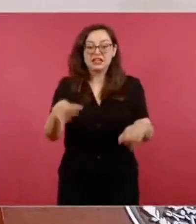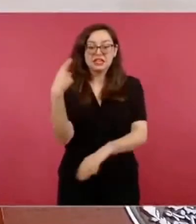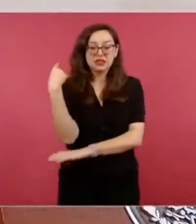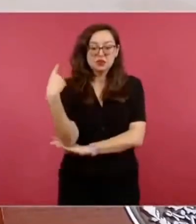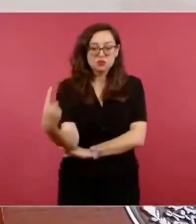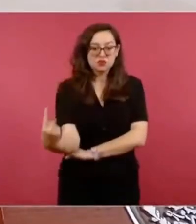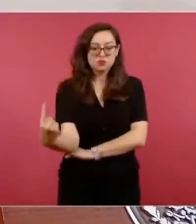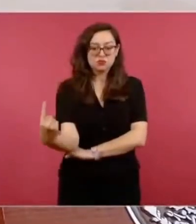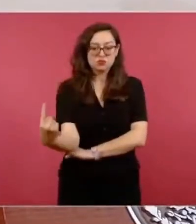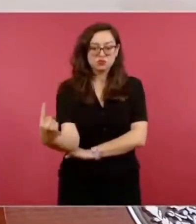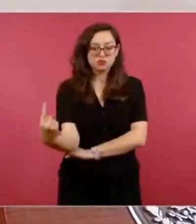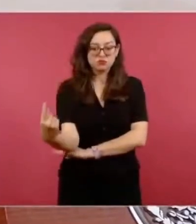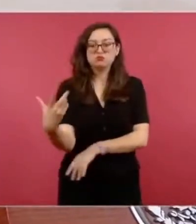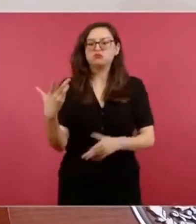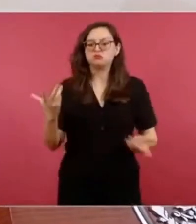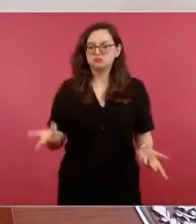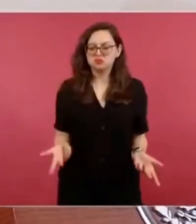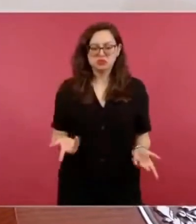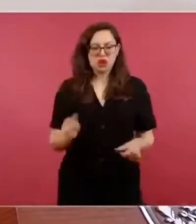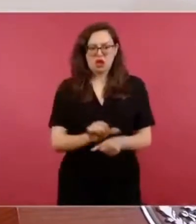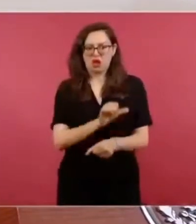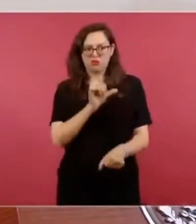¿Cómo le damos mantenimiento